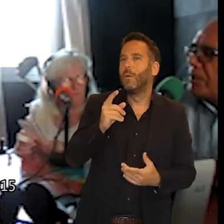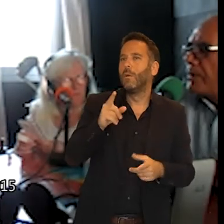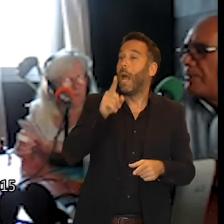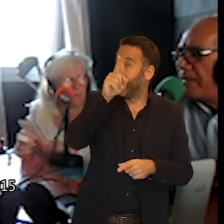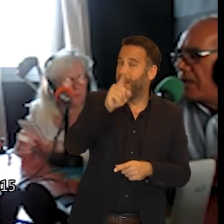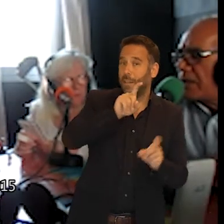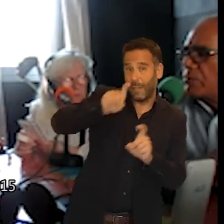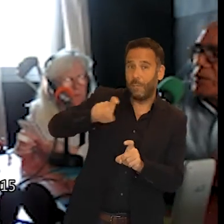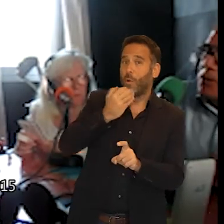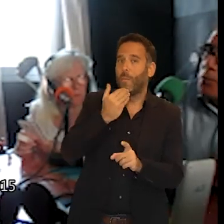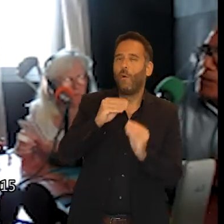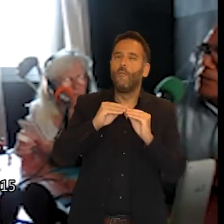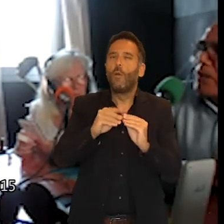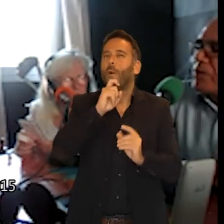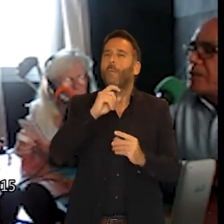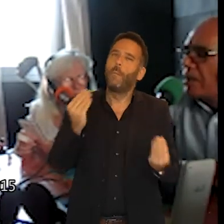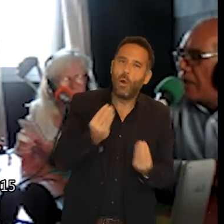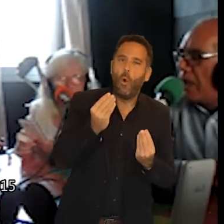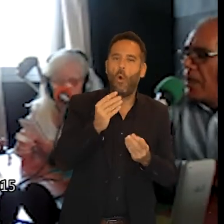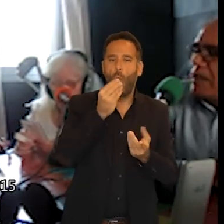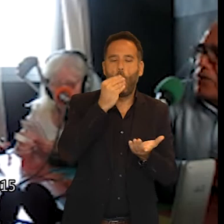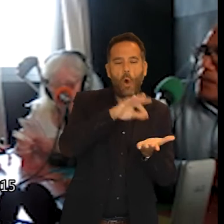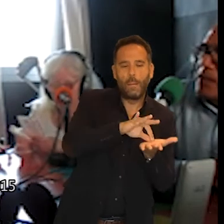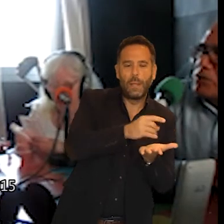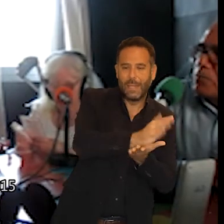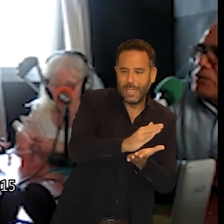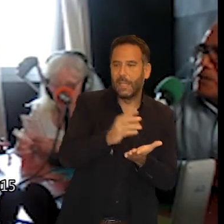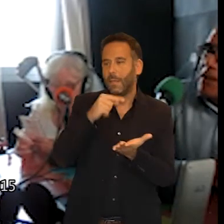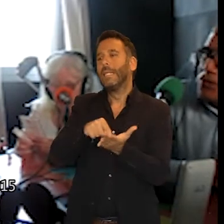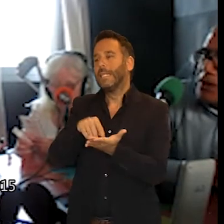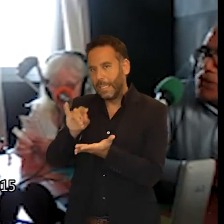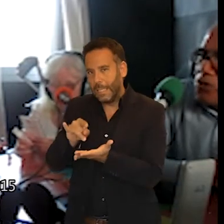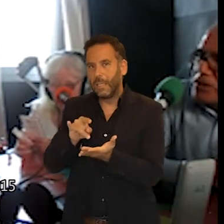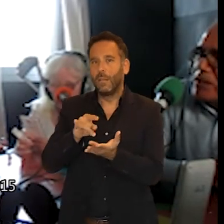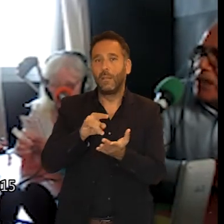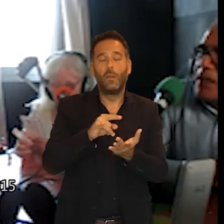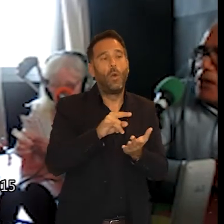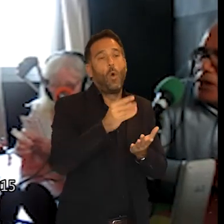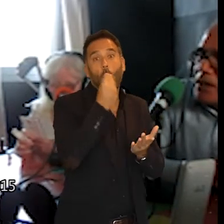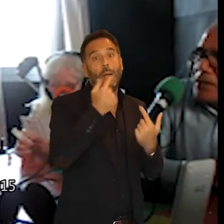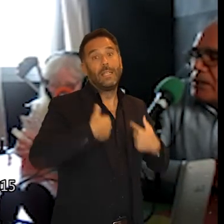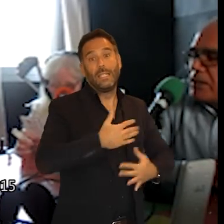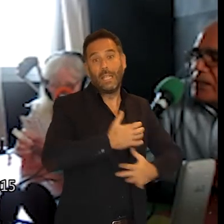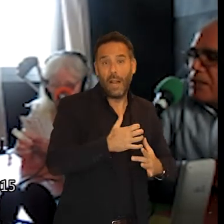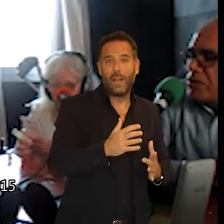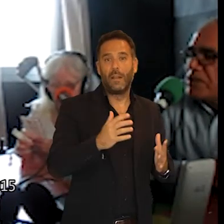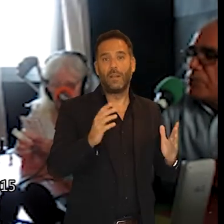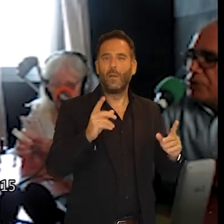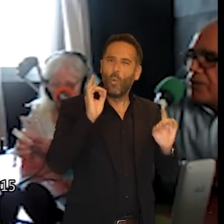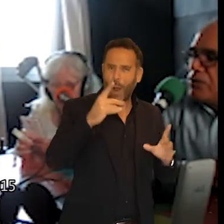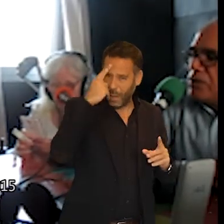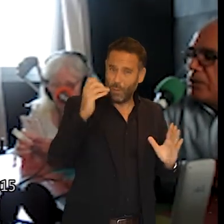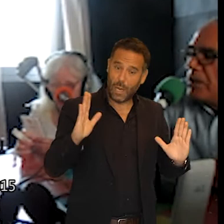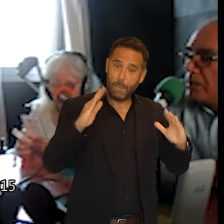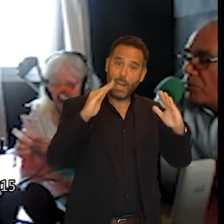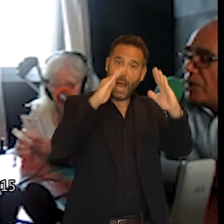¿no? Te dan... Sí, te dicen que hay que comer. O alimentos más adecuados. Claro, ¿no? Alimentación sana. O hablan, por ejemplo, de la pirámide. ¿Cuál es la pirámide? Eso,